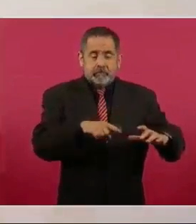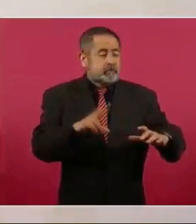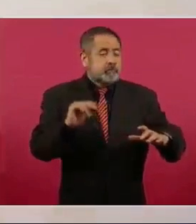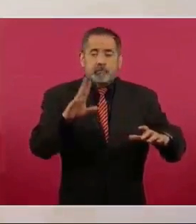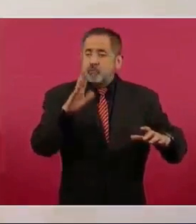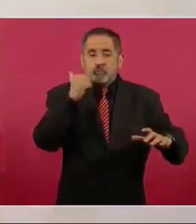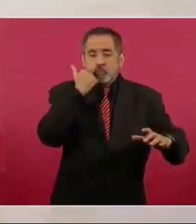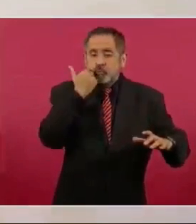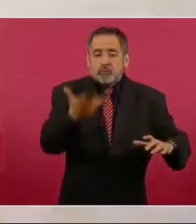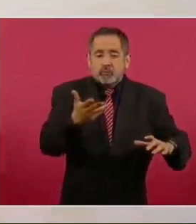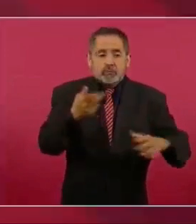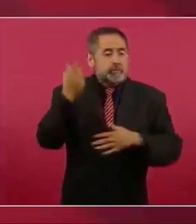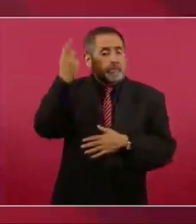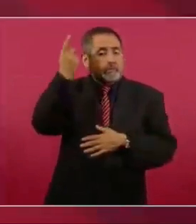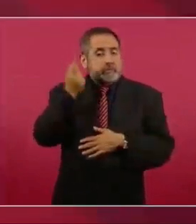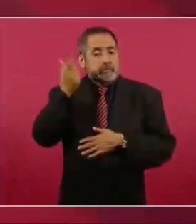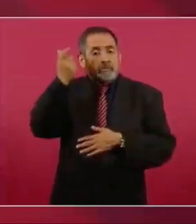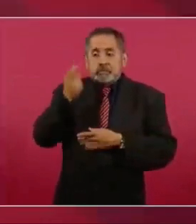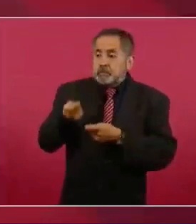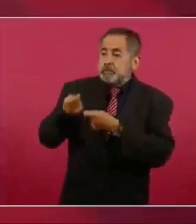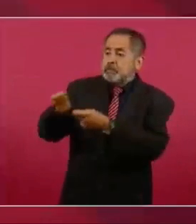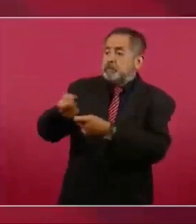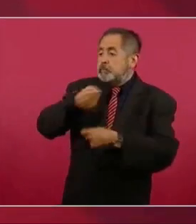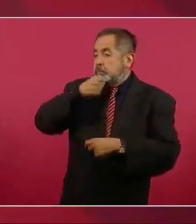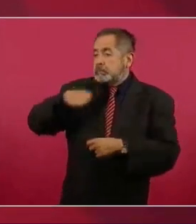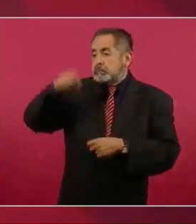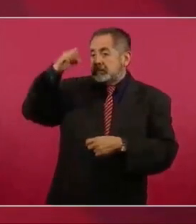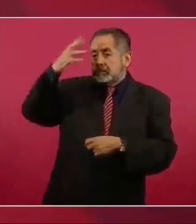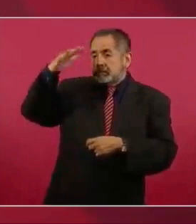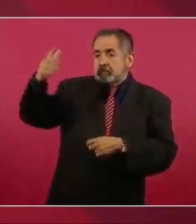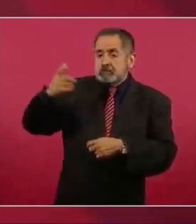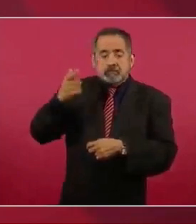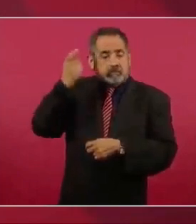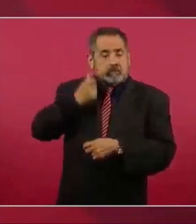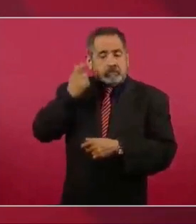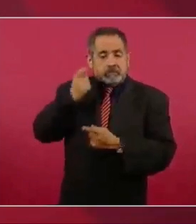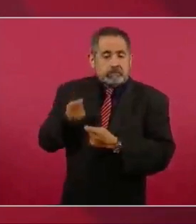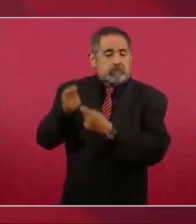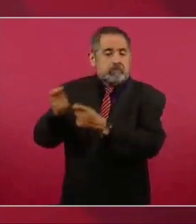al programa de la pensión a los adultos mayores.